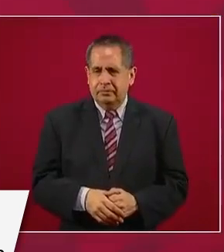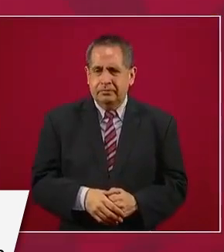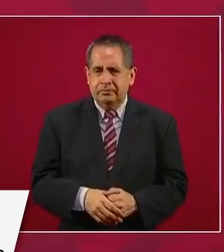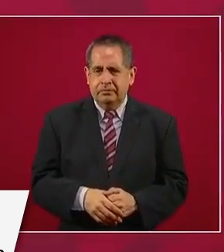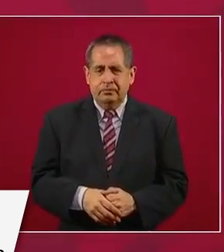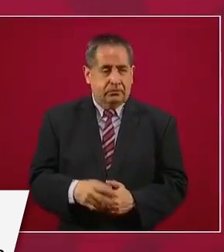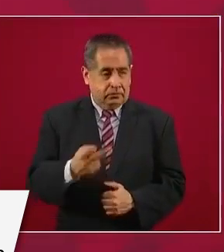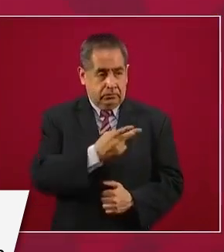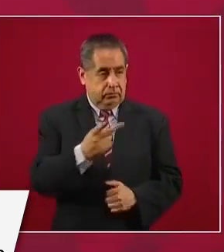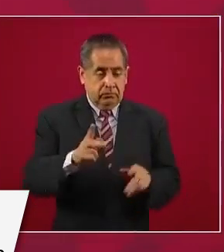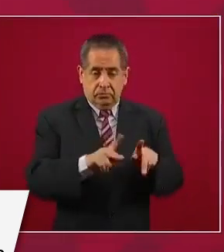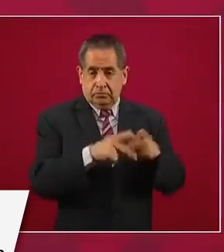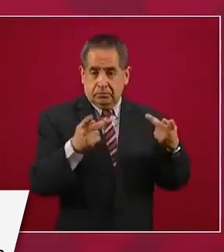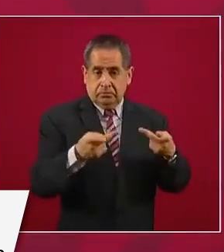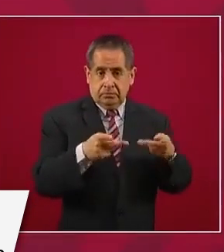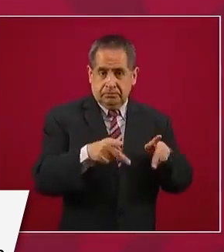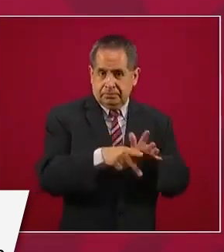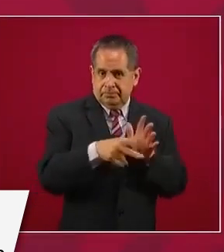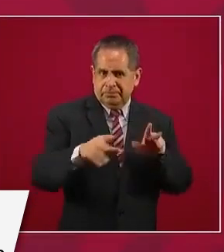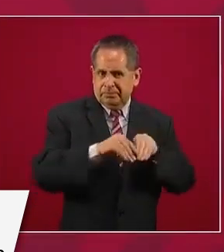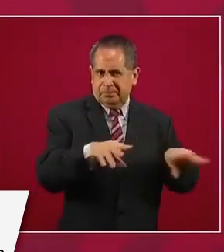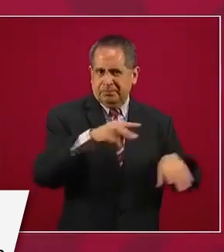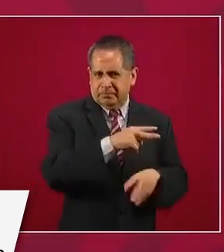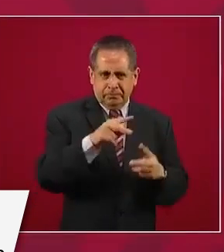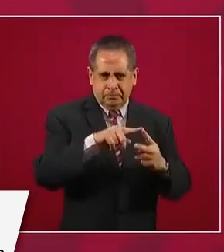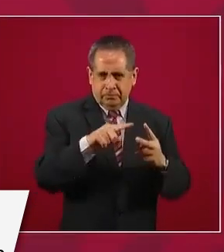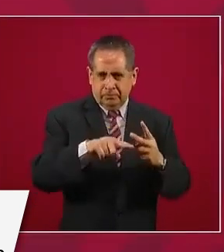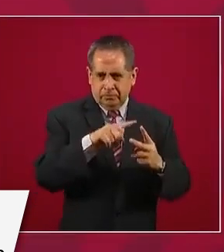Los dos periódicos.